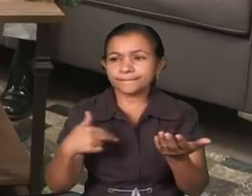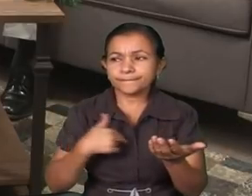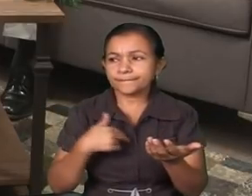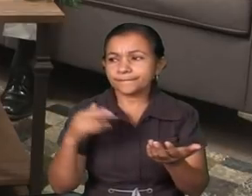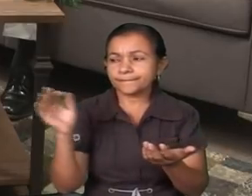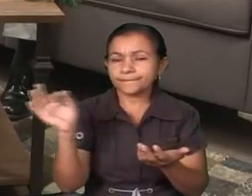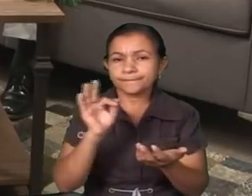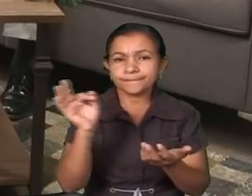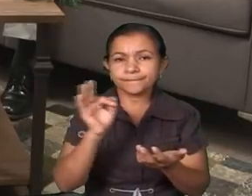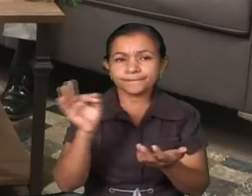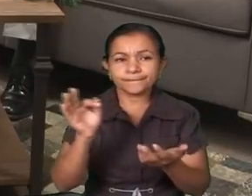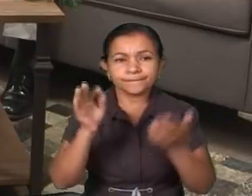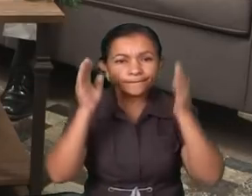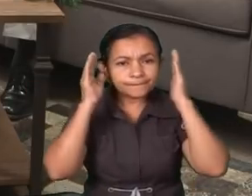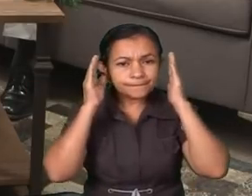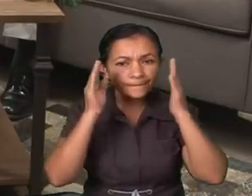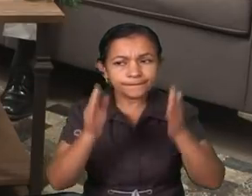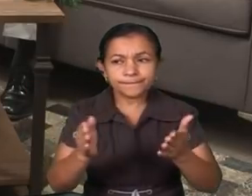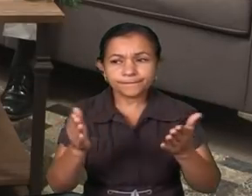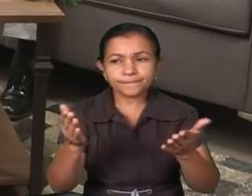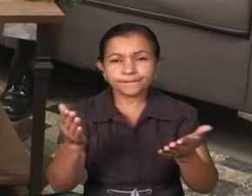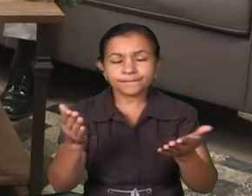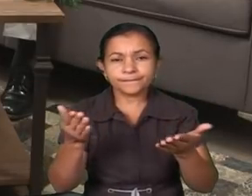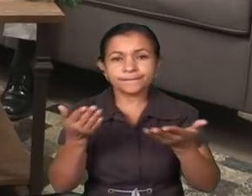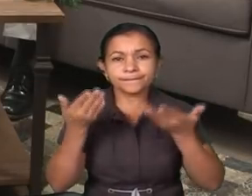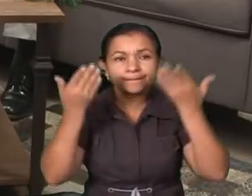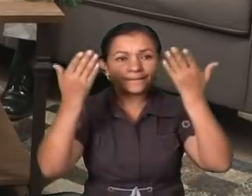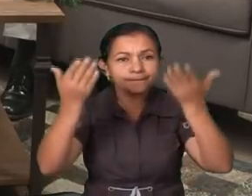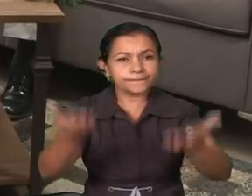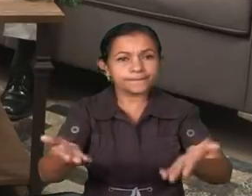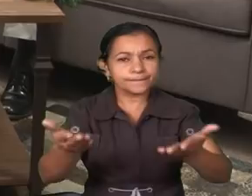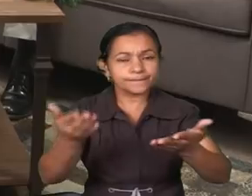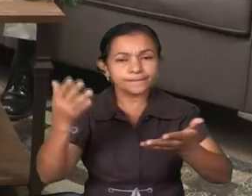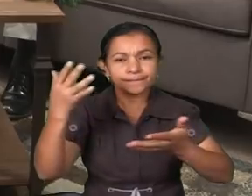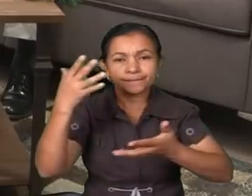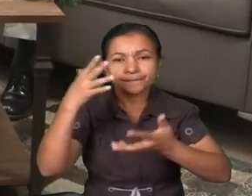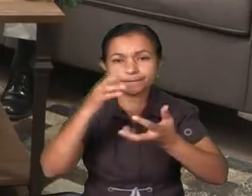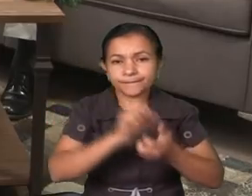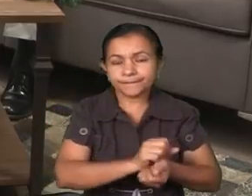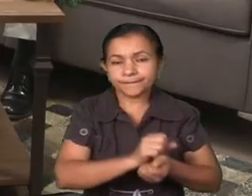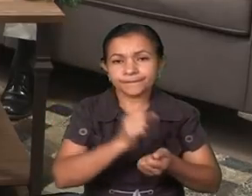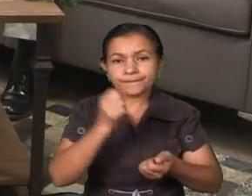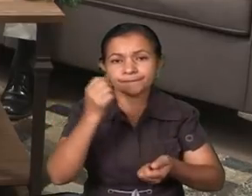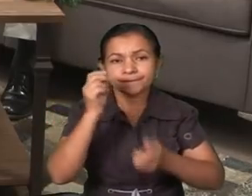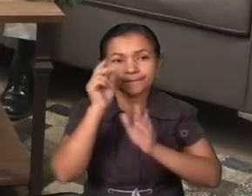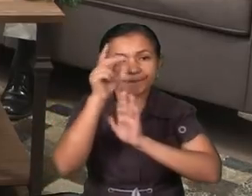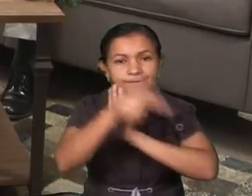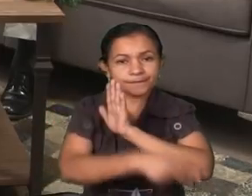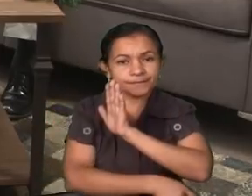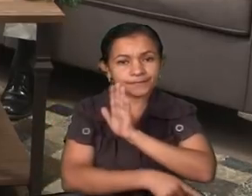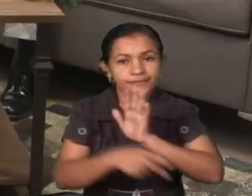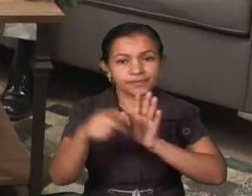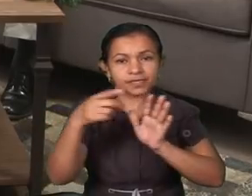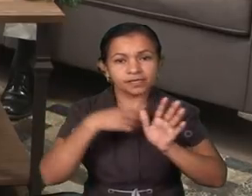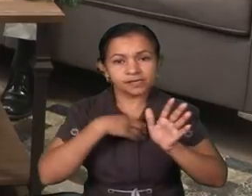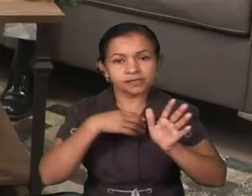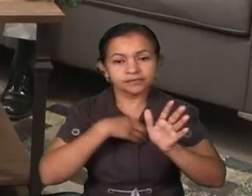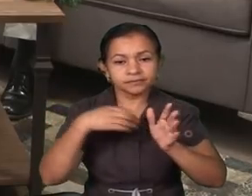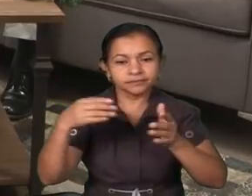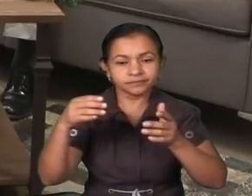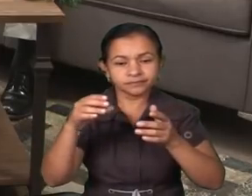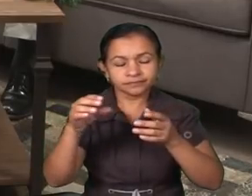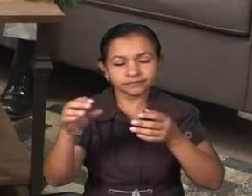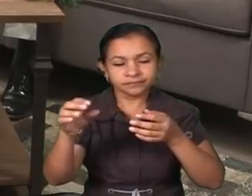manera muy directa, invaden precisamente, destruyen países que ellos consideran están dentro de su órbita